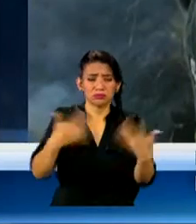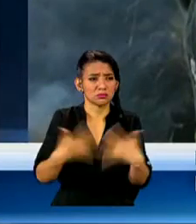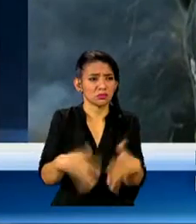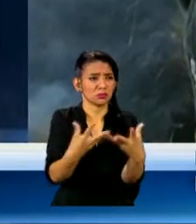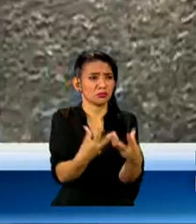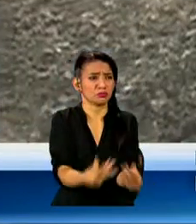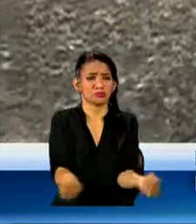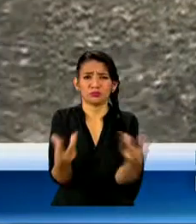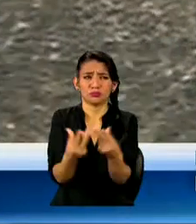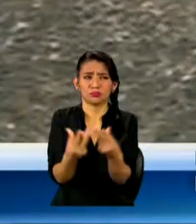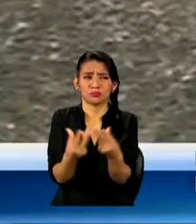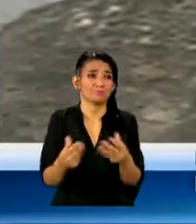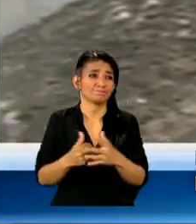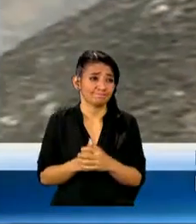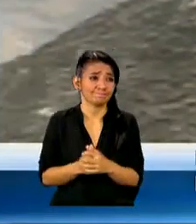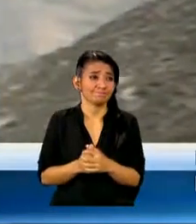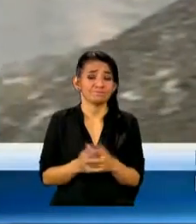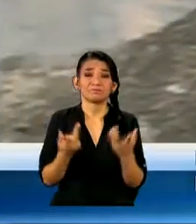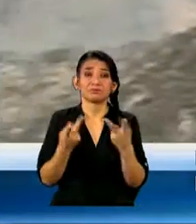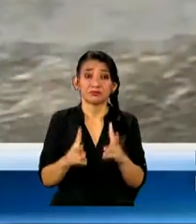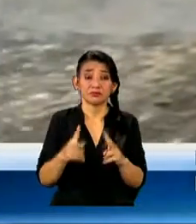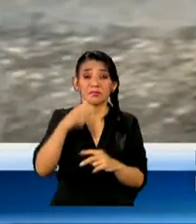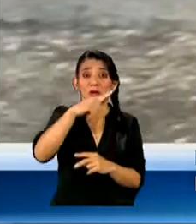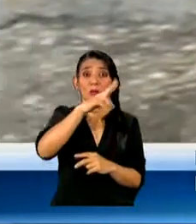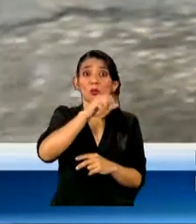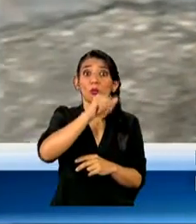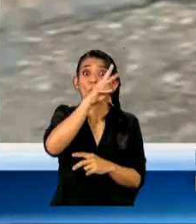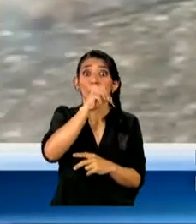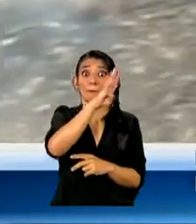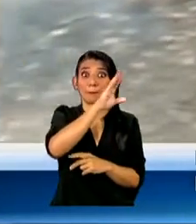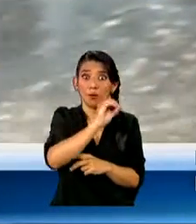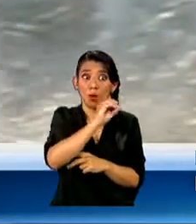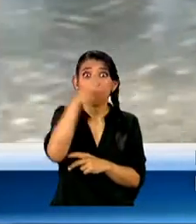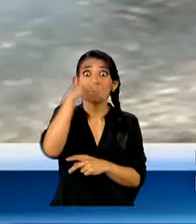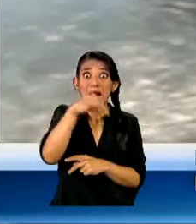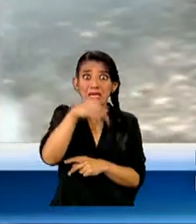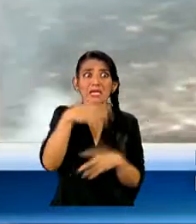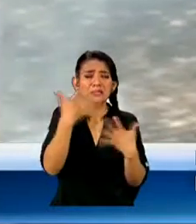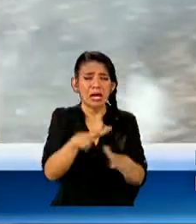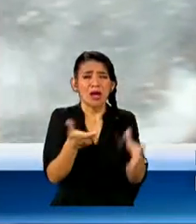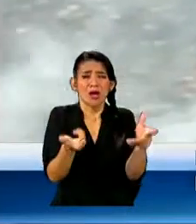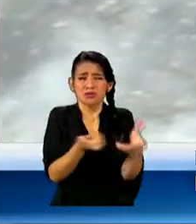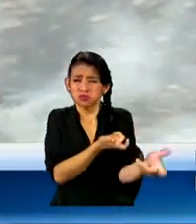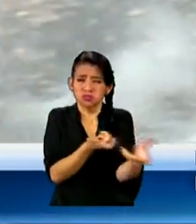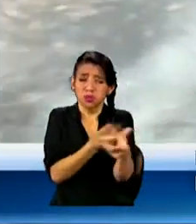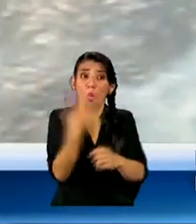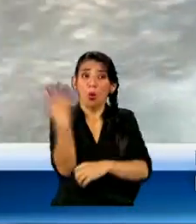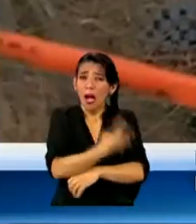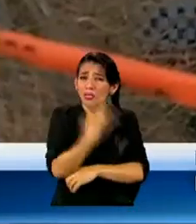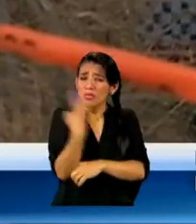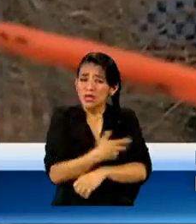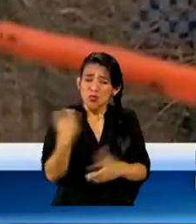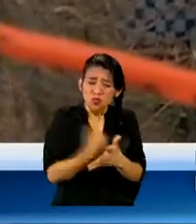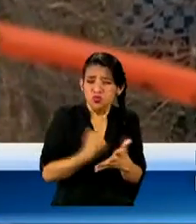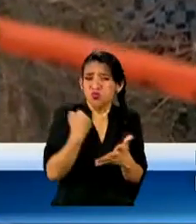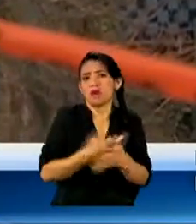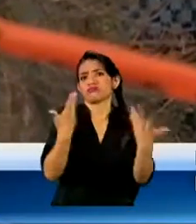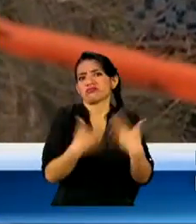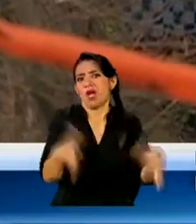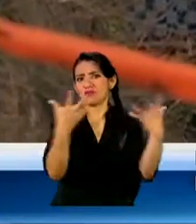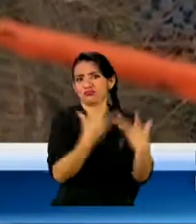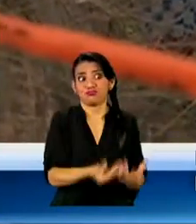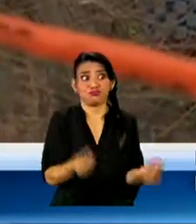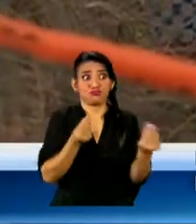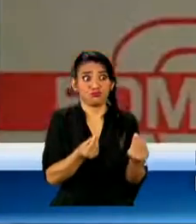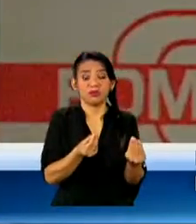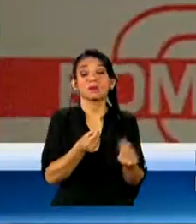extinguido. Lo mismo sucedió en el incendio de Puembo que este martes y tras 3 días de lucha, los bomberos lograron controlarlo. Recordemos que en